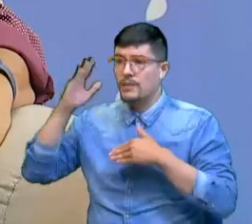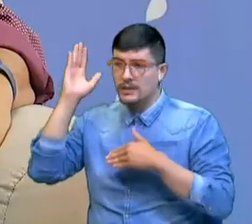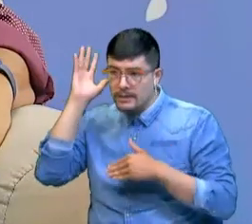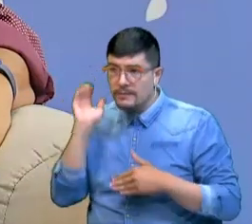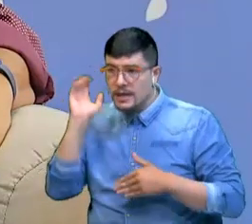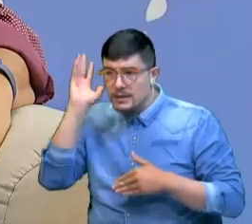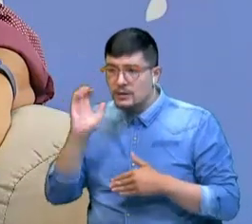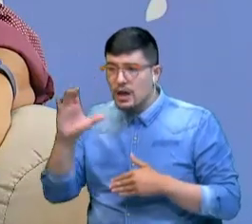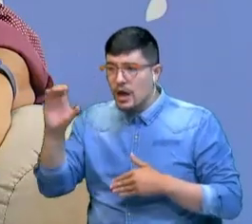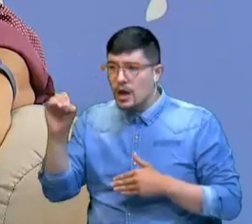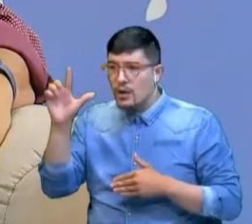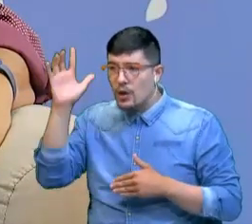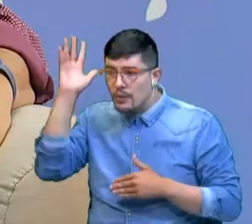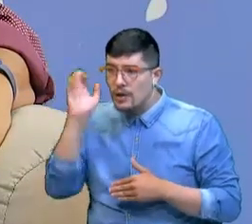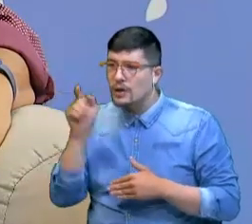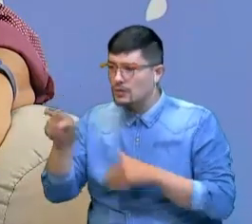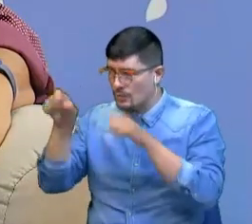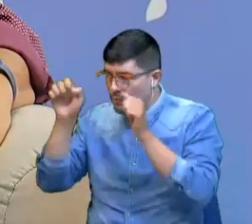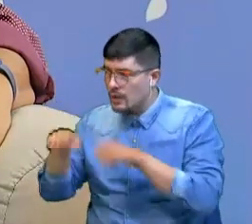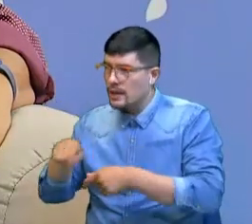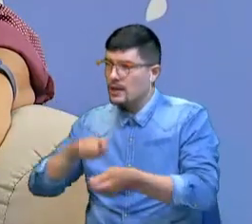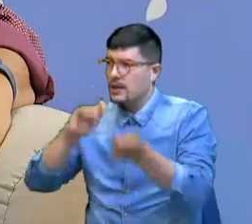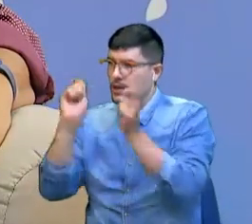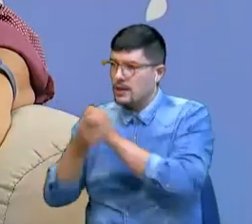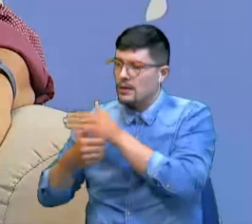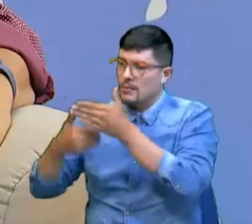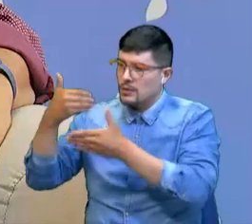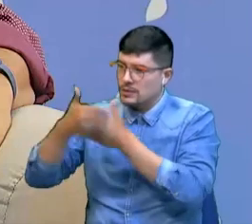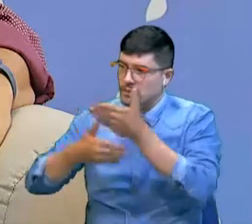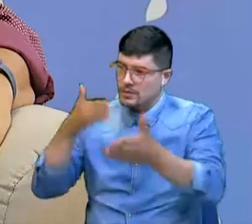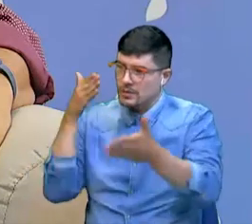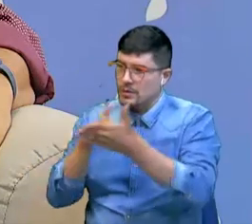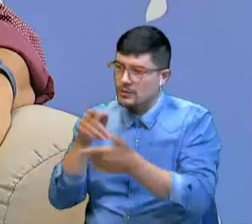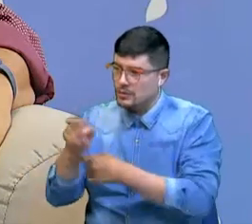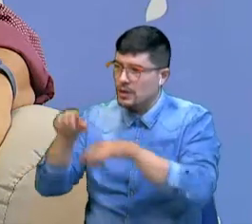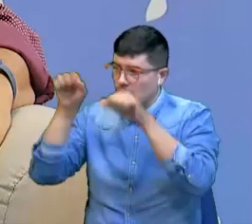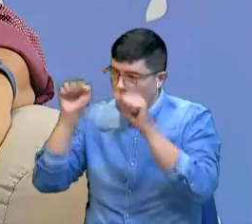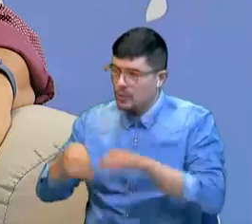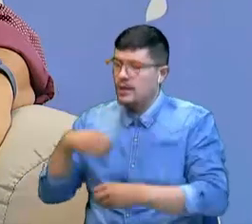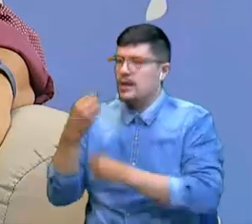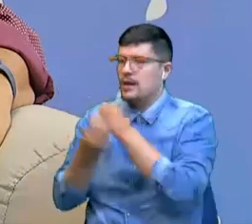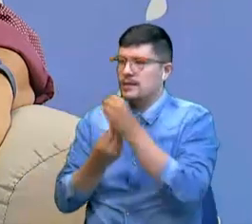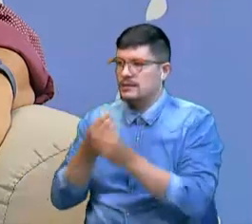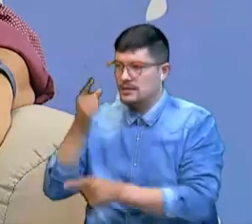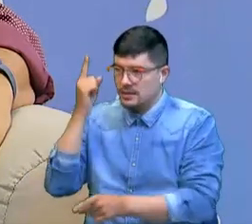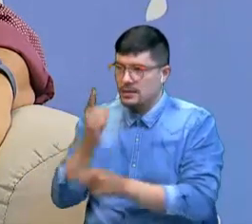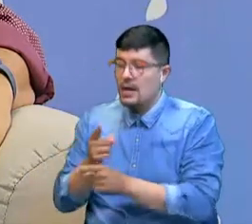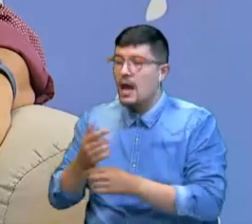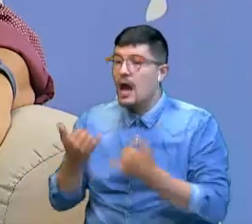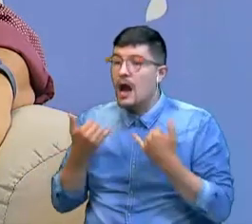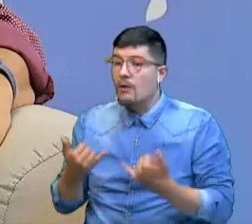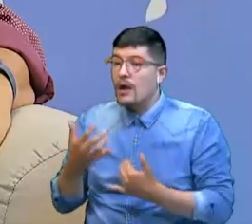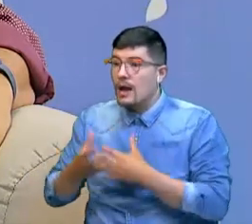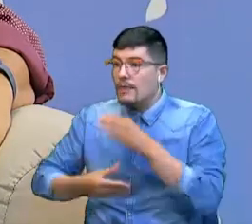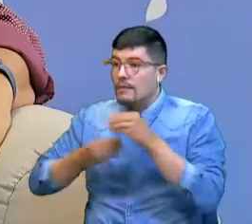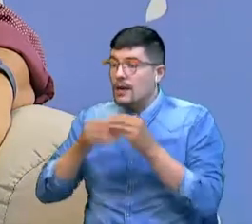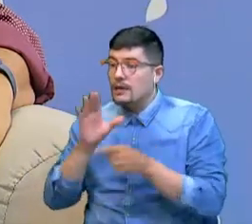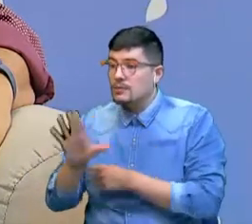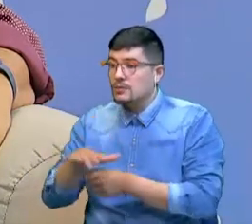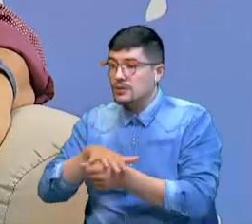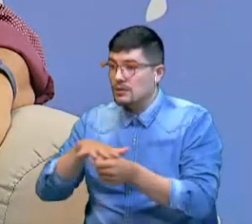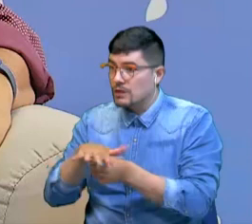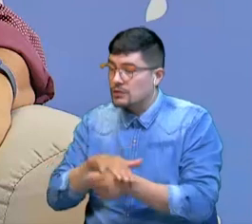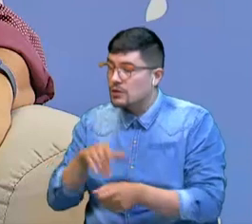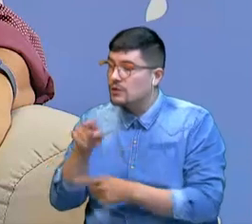en Colpensiones, puede regresar mediante un proceso. Sí lo puede hacer todavía y precisamente en estas situaciones es